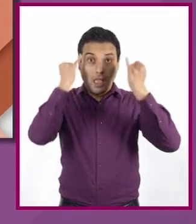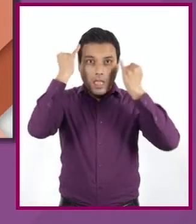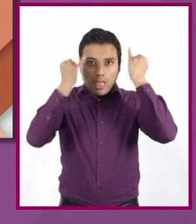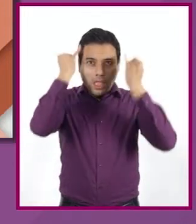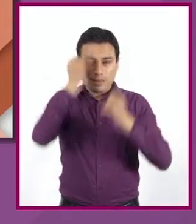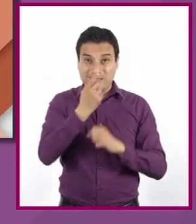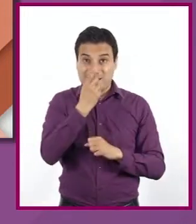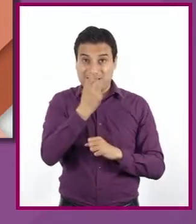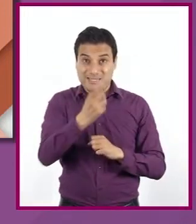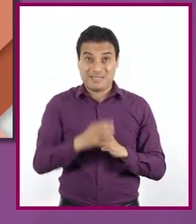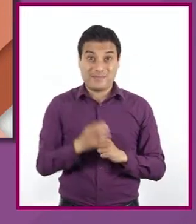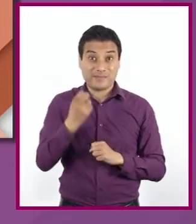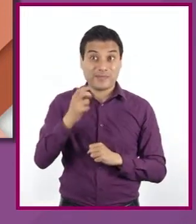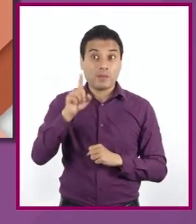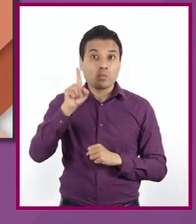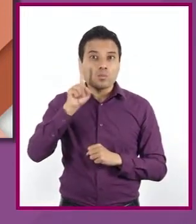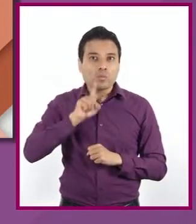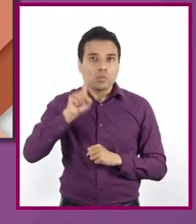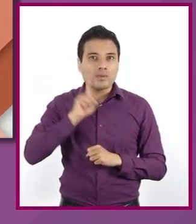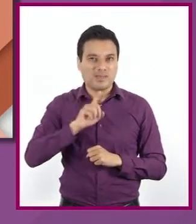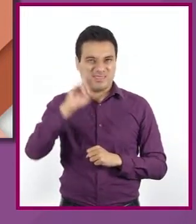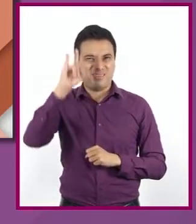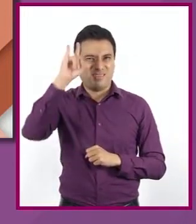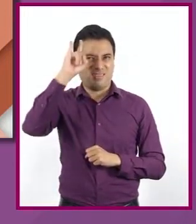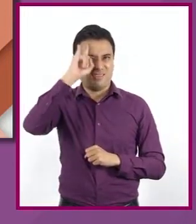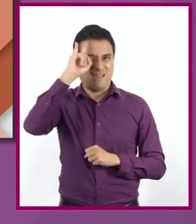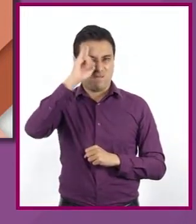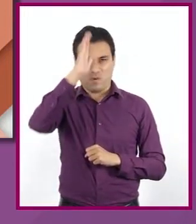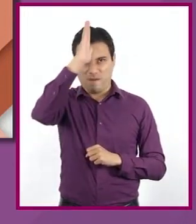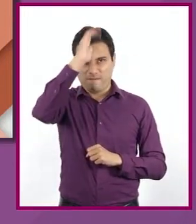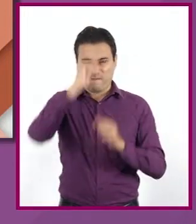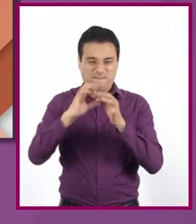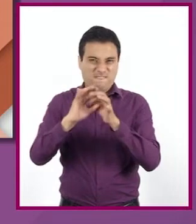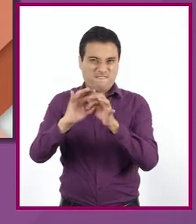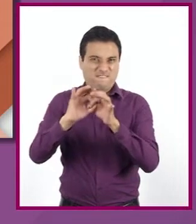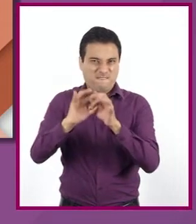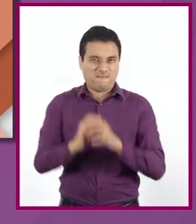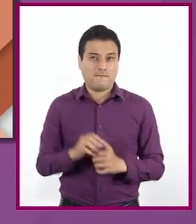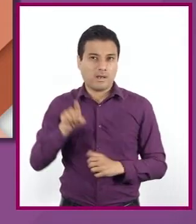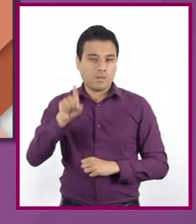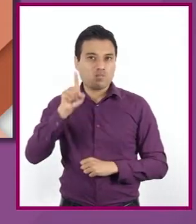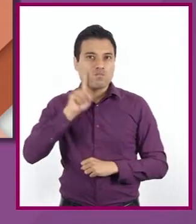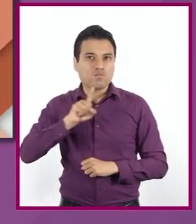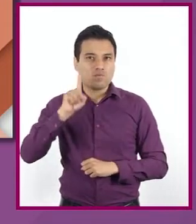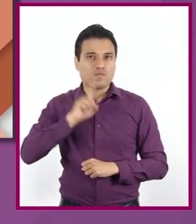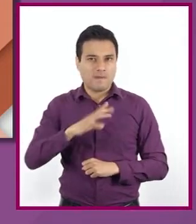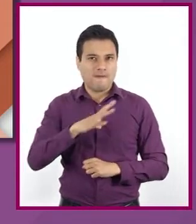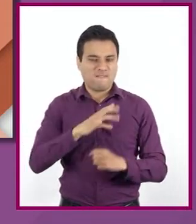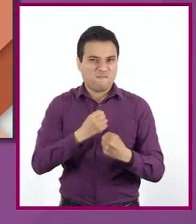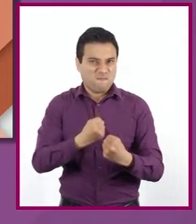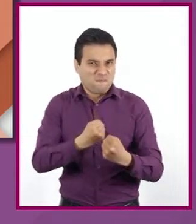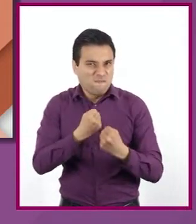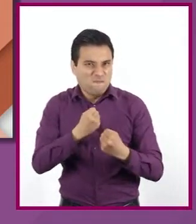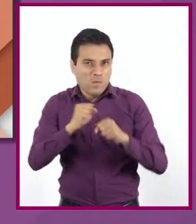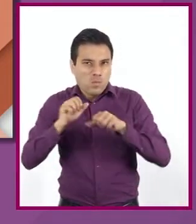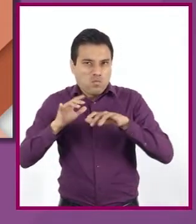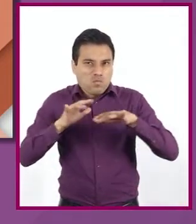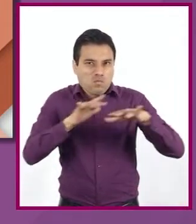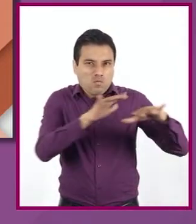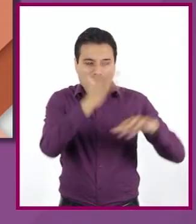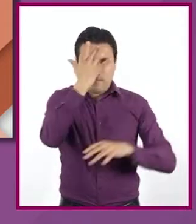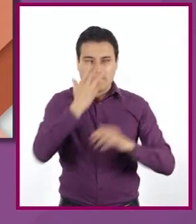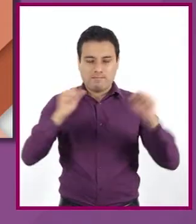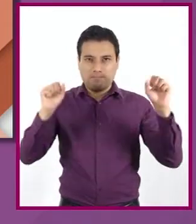que la mulata tenía un pacto con el diablo, que tenía poderes mágicos y que podía estar en 2 lugares al mismo